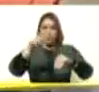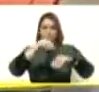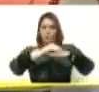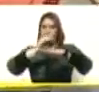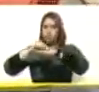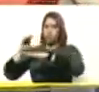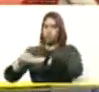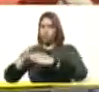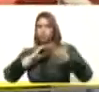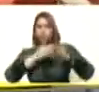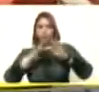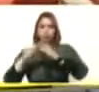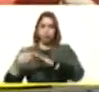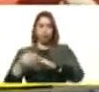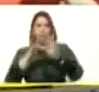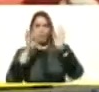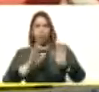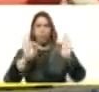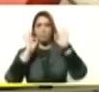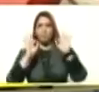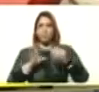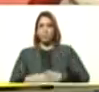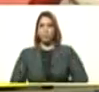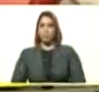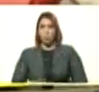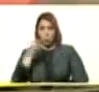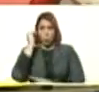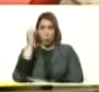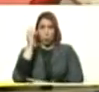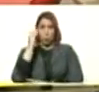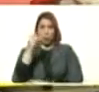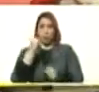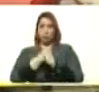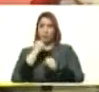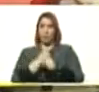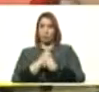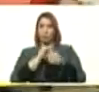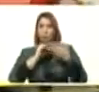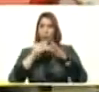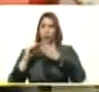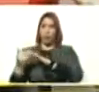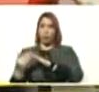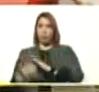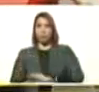a las comunas de manera especial para un Congreso Obrero Comunal.